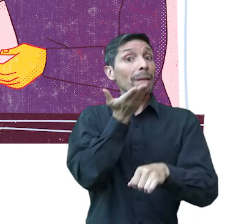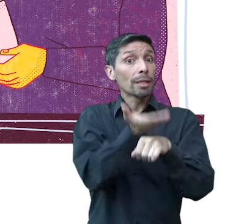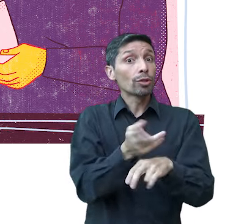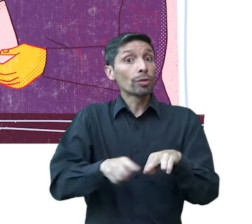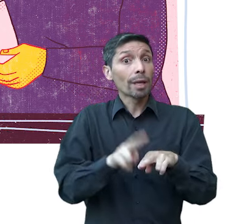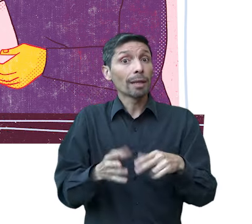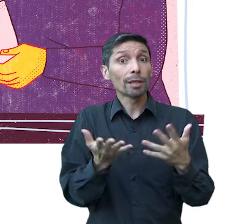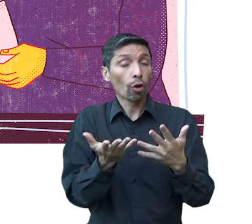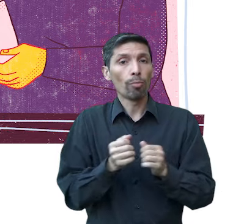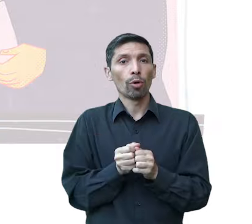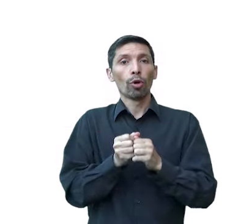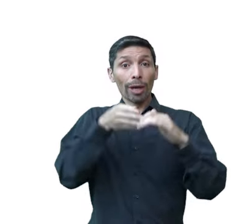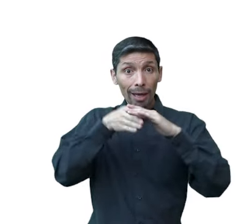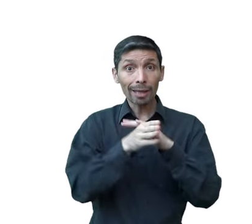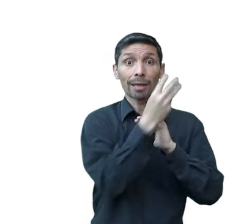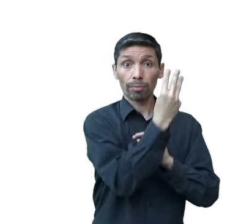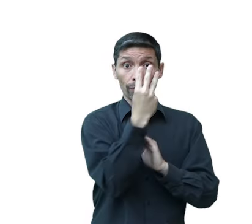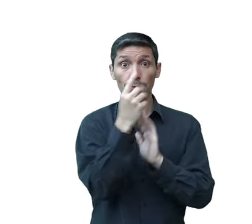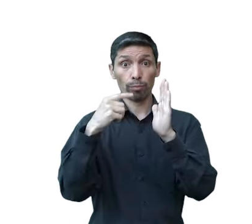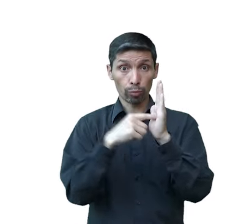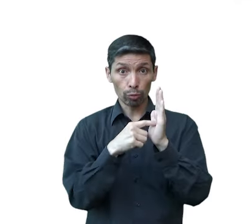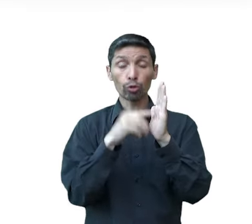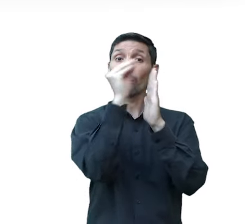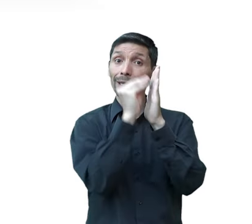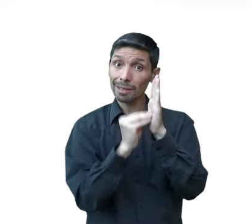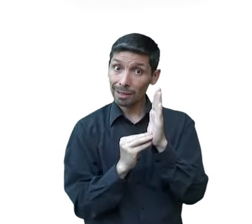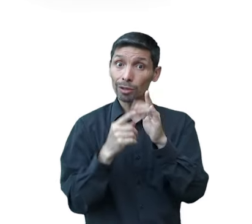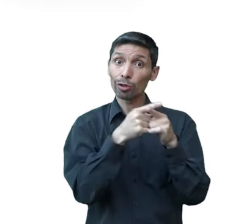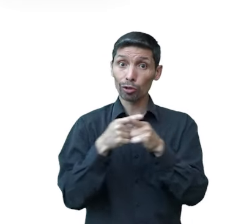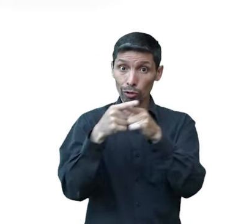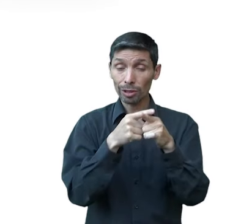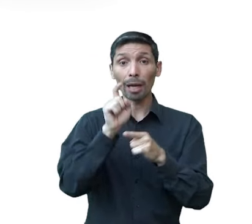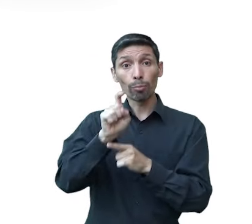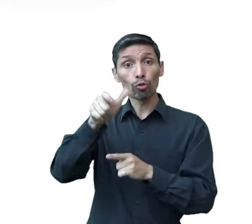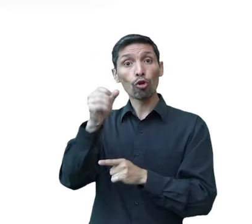esta solicitud, debes ingresar a la página web